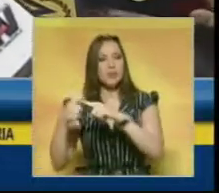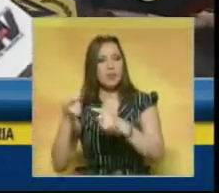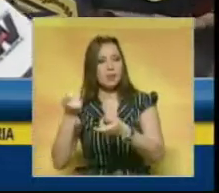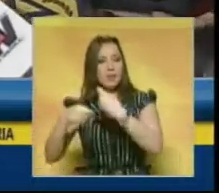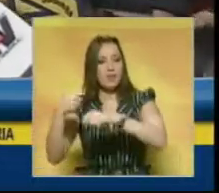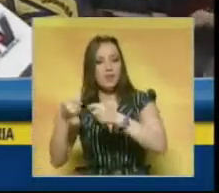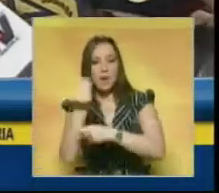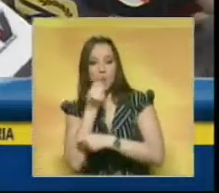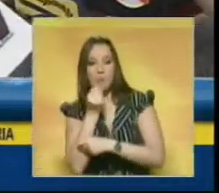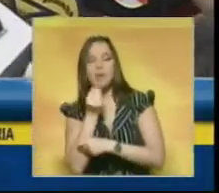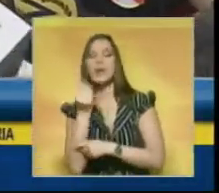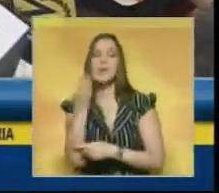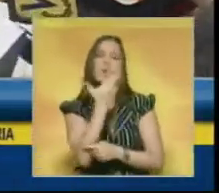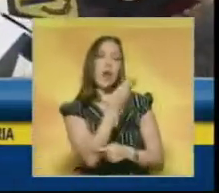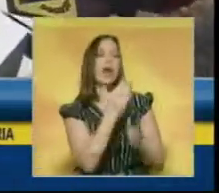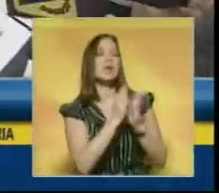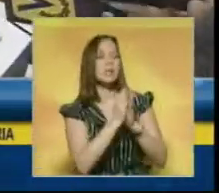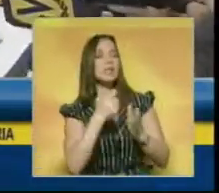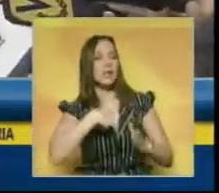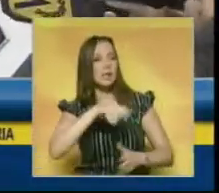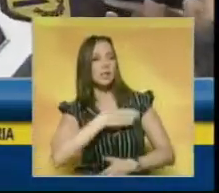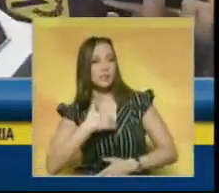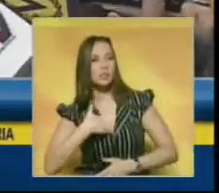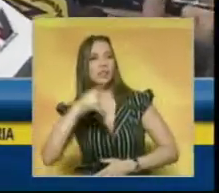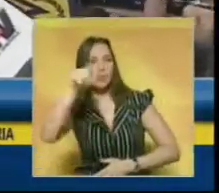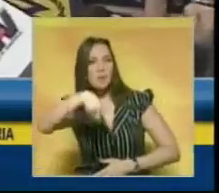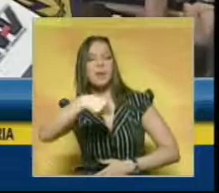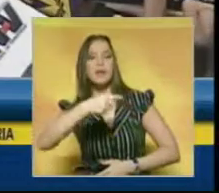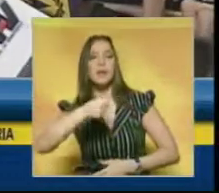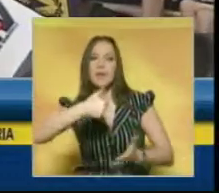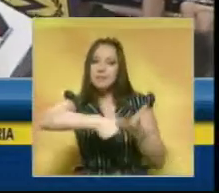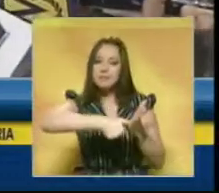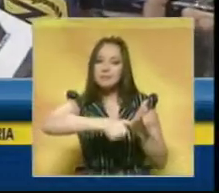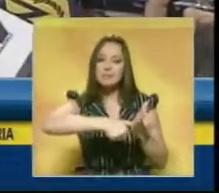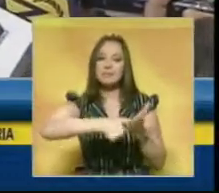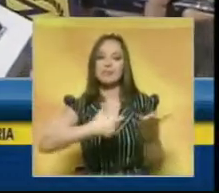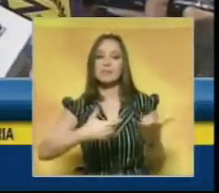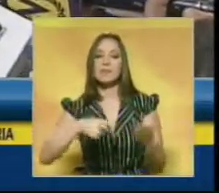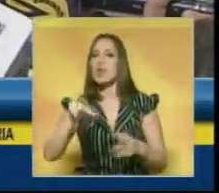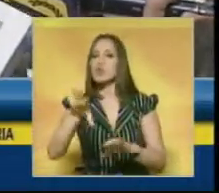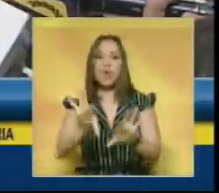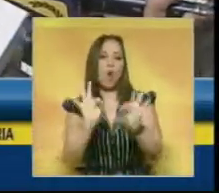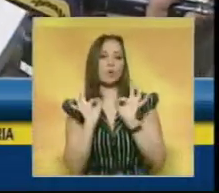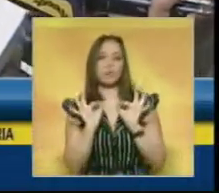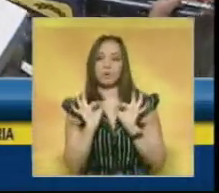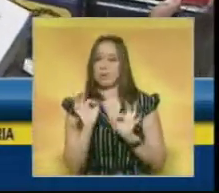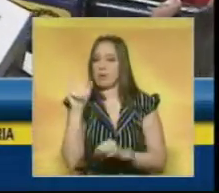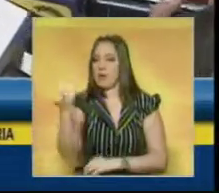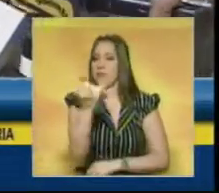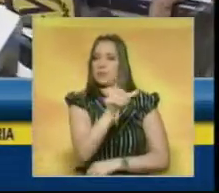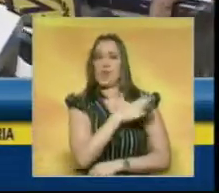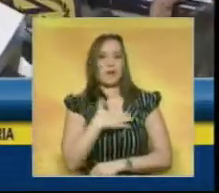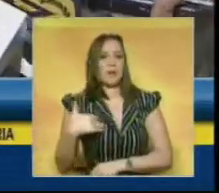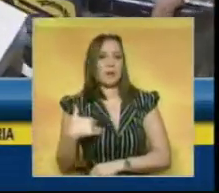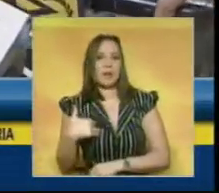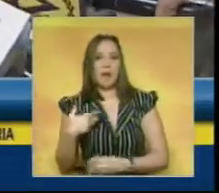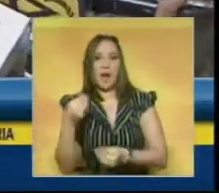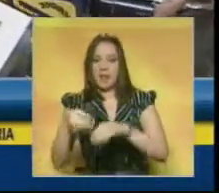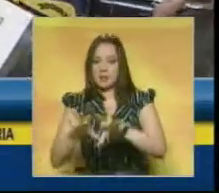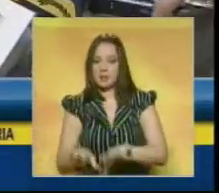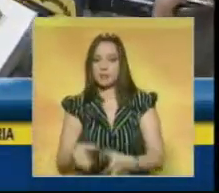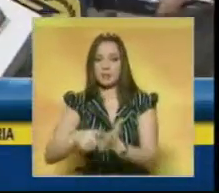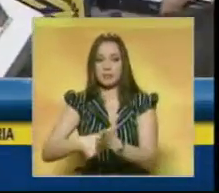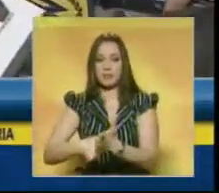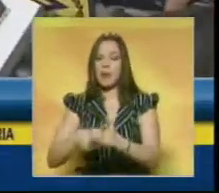éxito. Recuerden que en el sistema privado es opcional, es voluntario, que quieran, pero la red